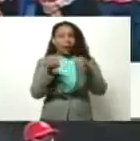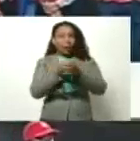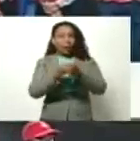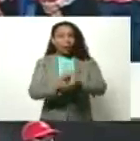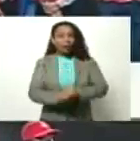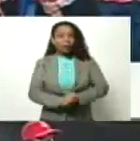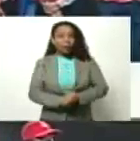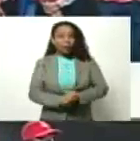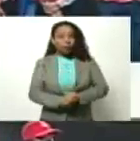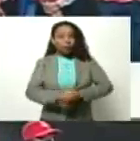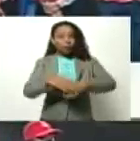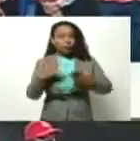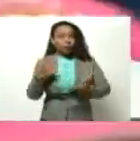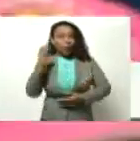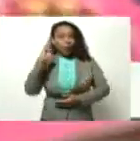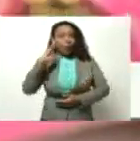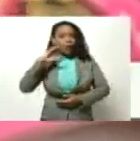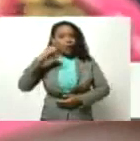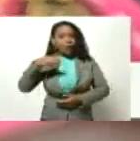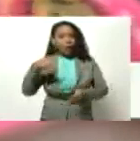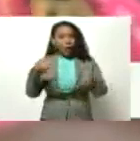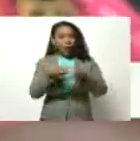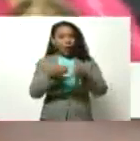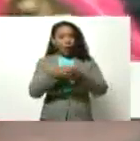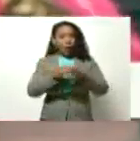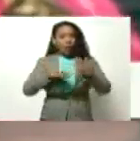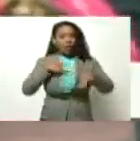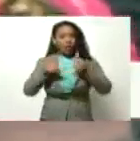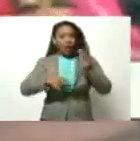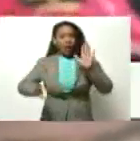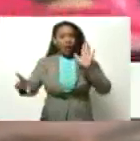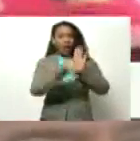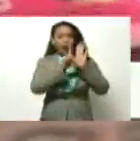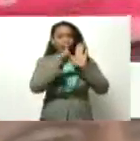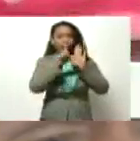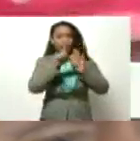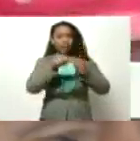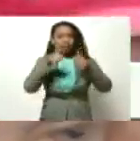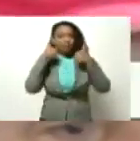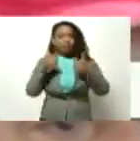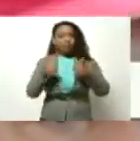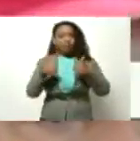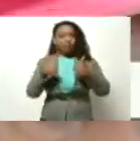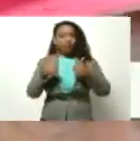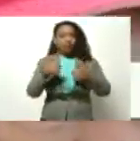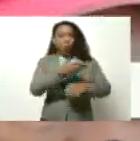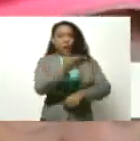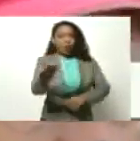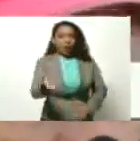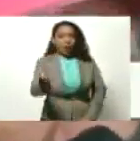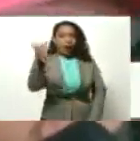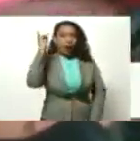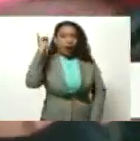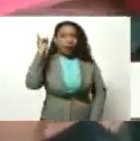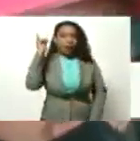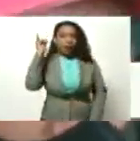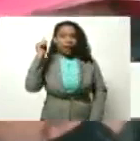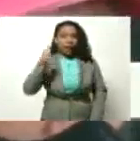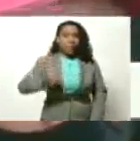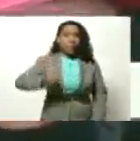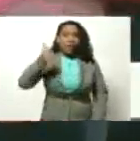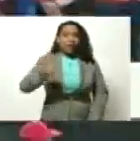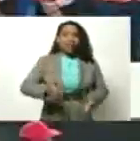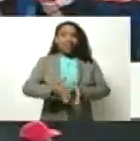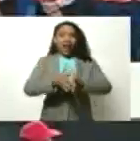de vhs y sus equipos es un acto legítimo gozan ustedes de la más